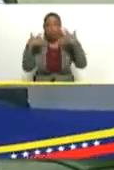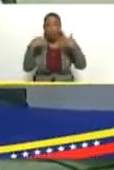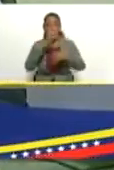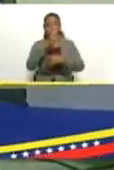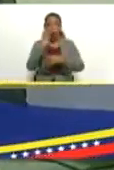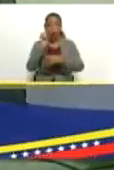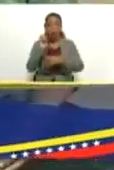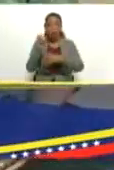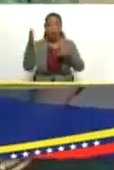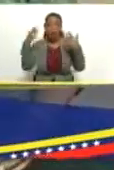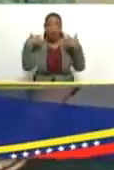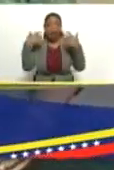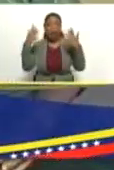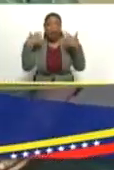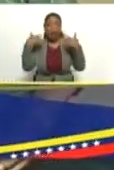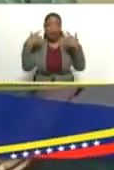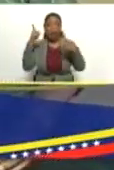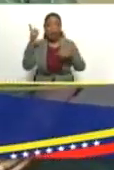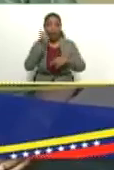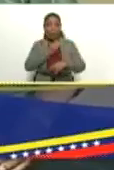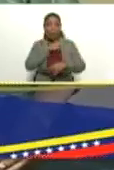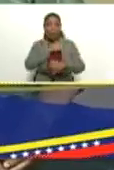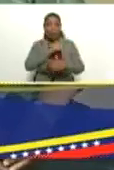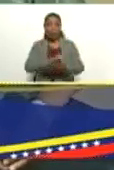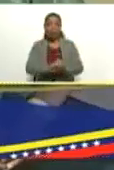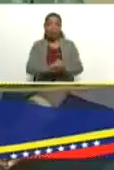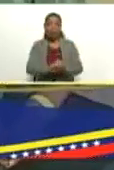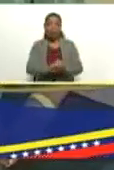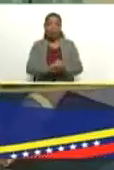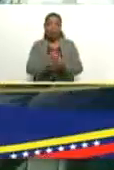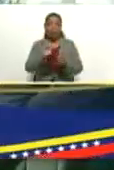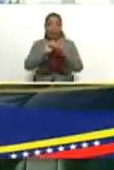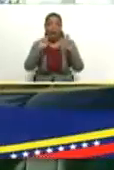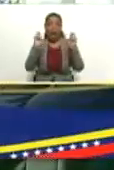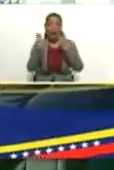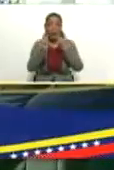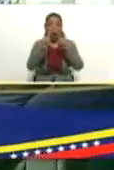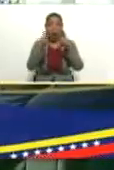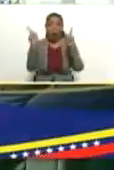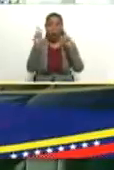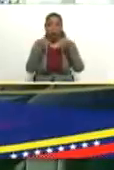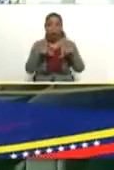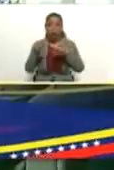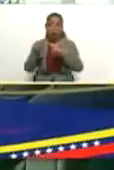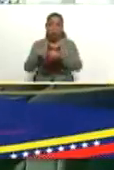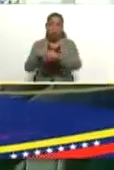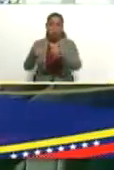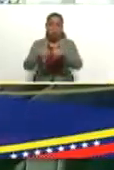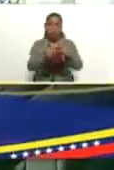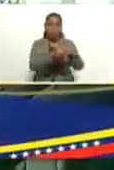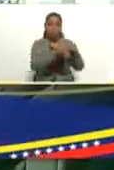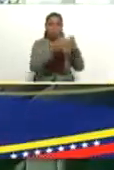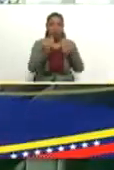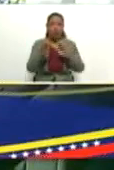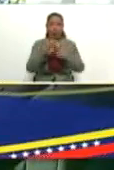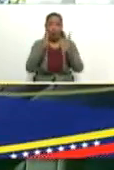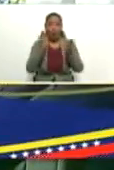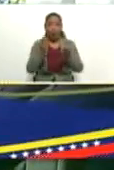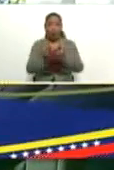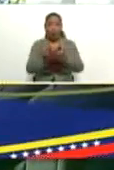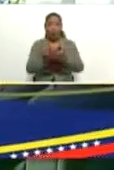grados centígrados a la sombra en España. Cambio climático. El capitalismo ha destruido el planeta. El